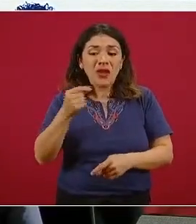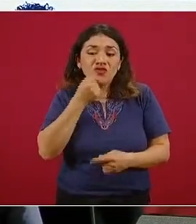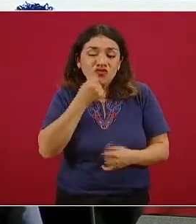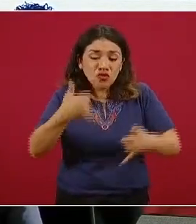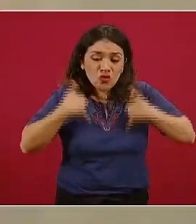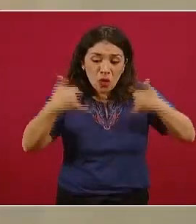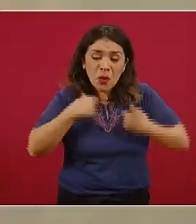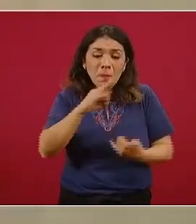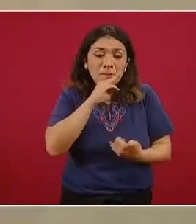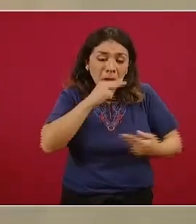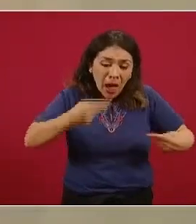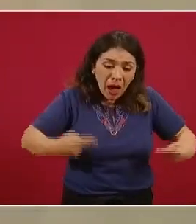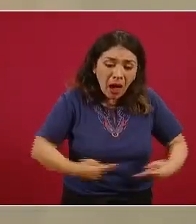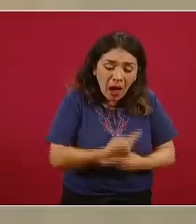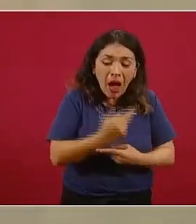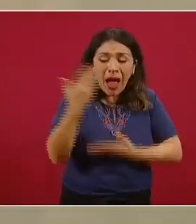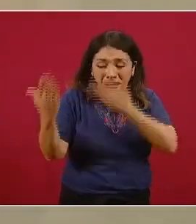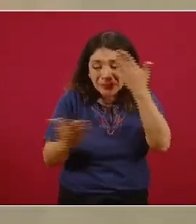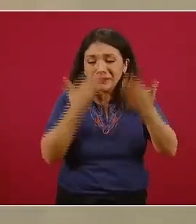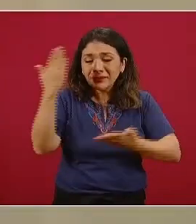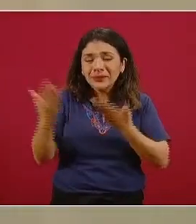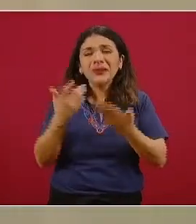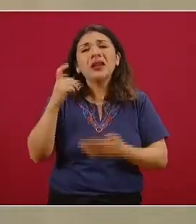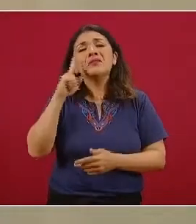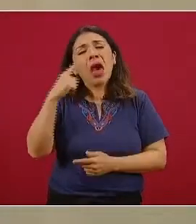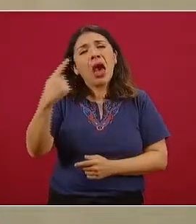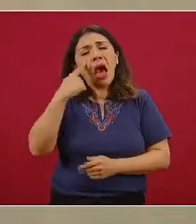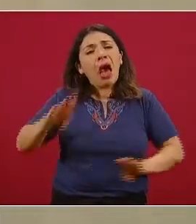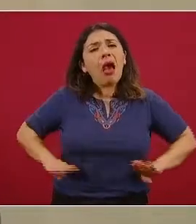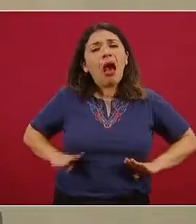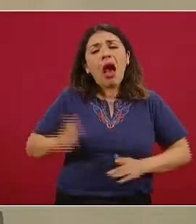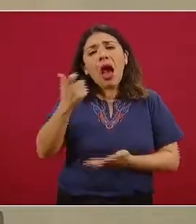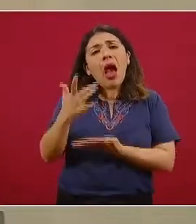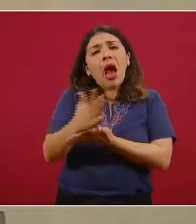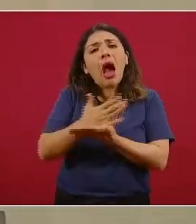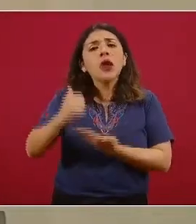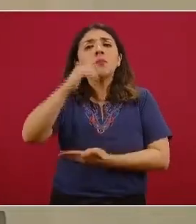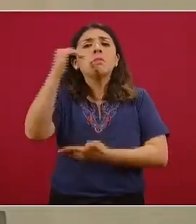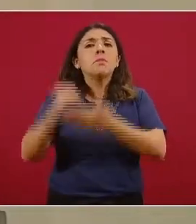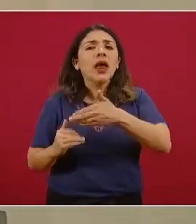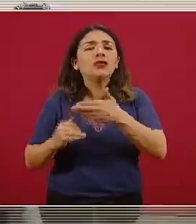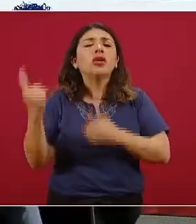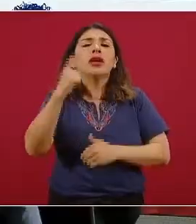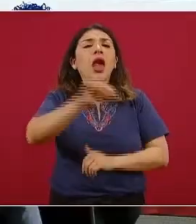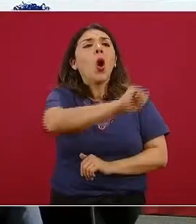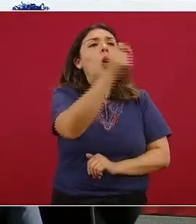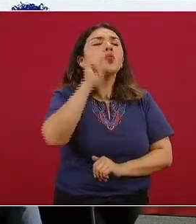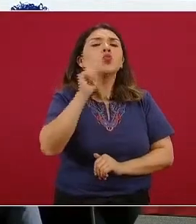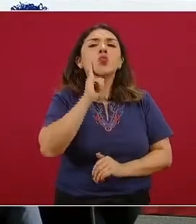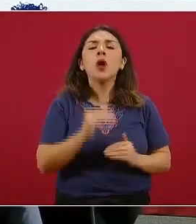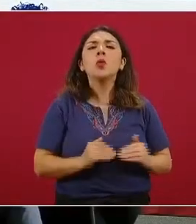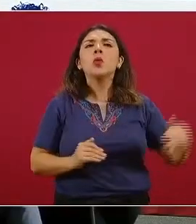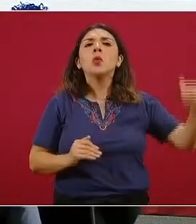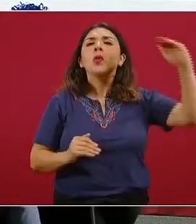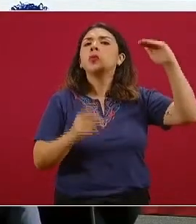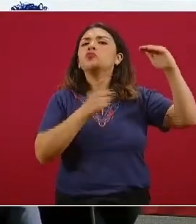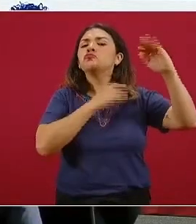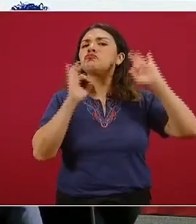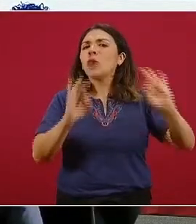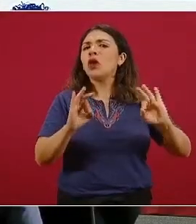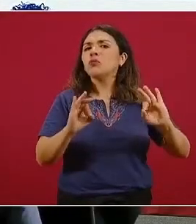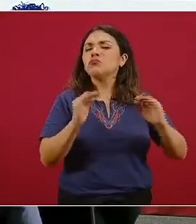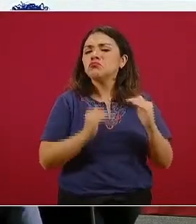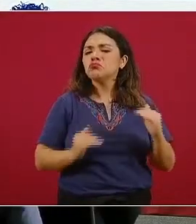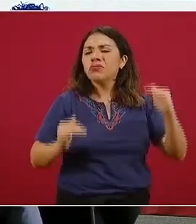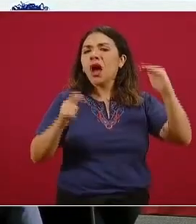un adolescente que tuvo un embarazo van a ser menores que en sus pares que no tuvieron un embarazo en esa etapa, en sus pares